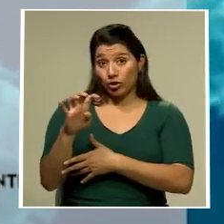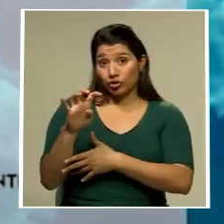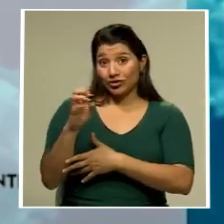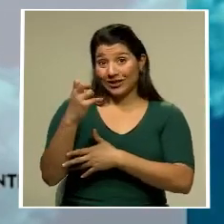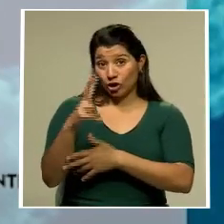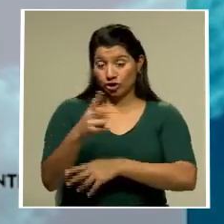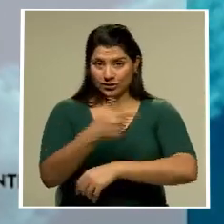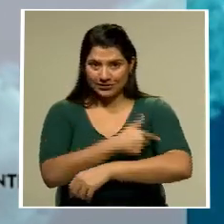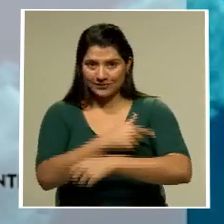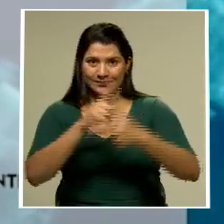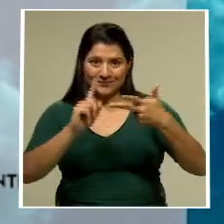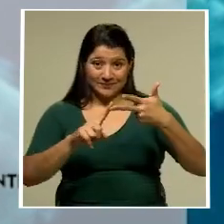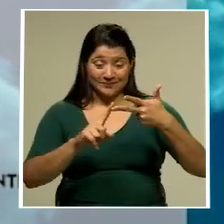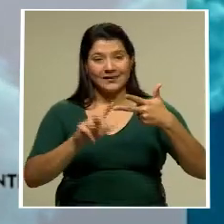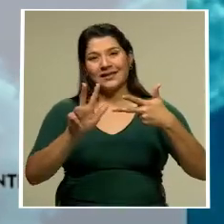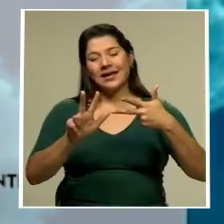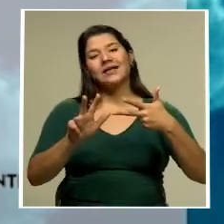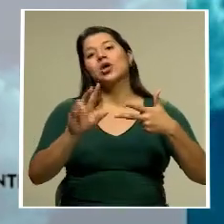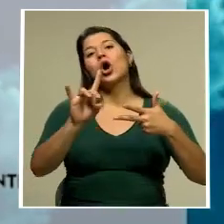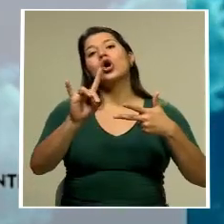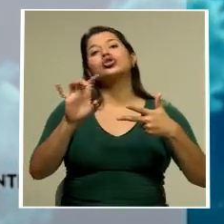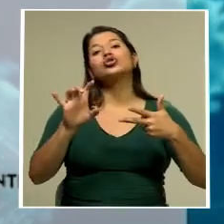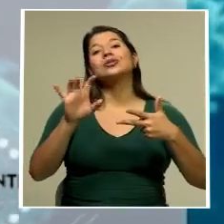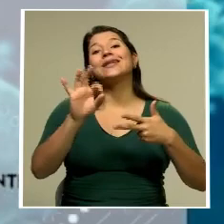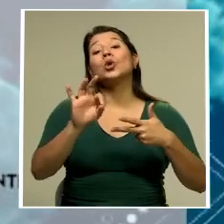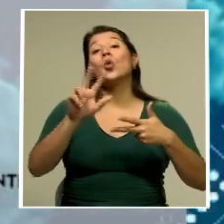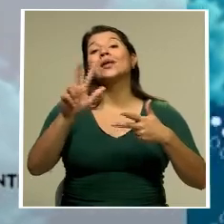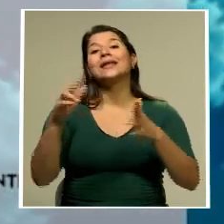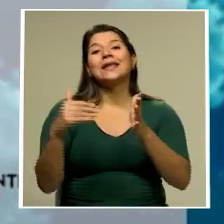1.434.412 dosis. El grupo 3,